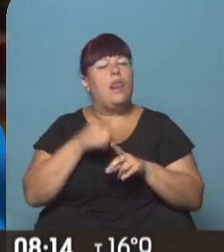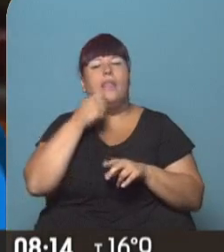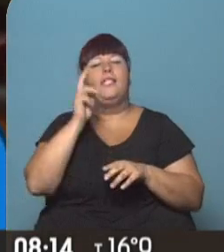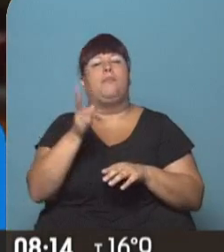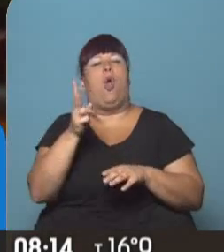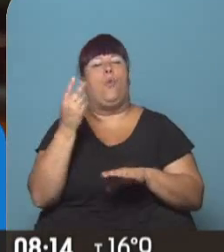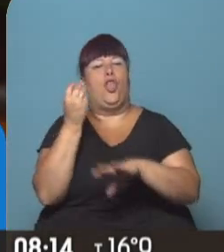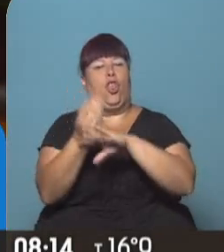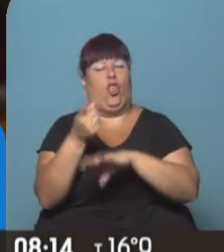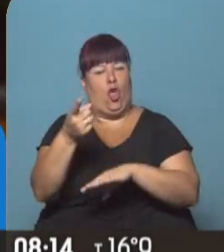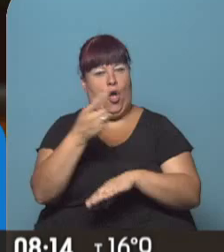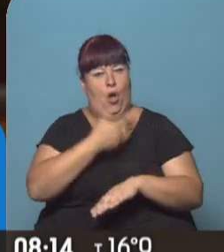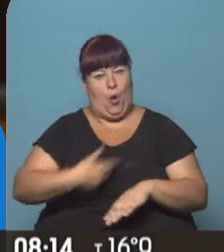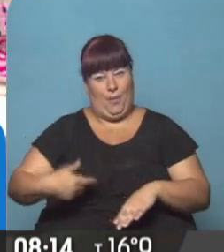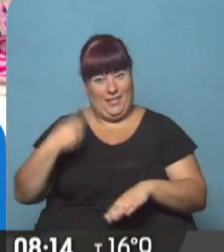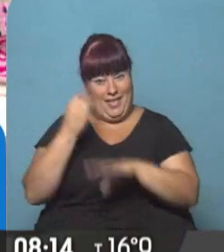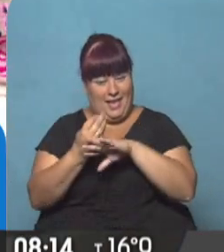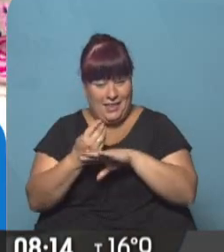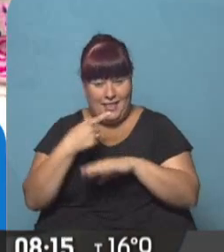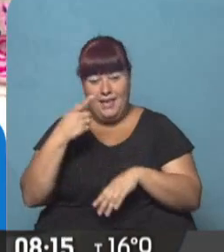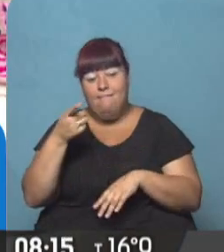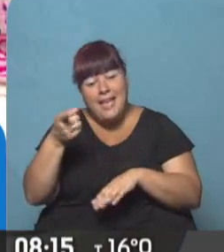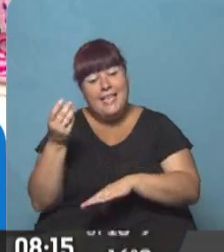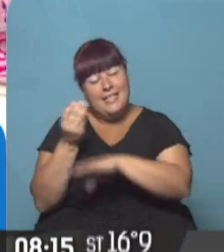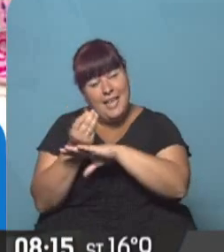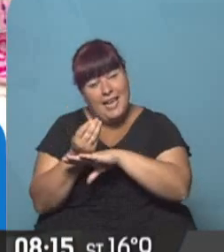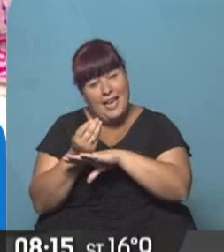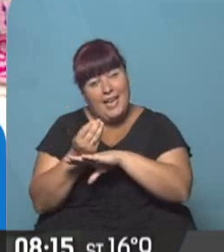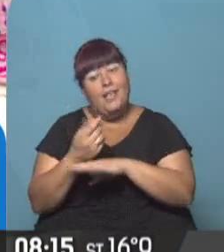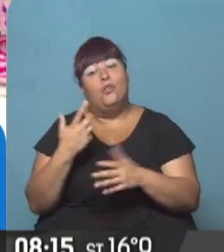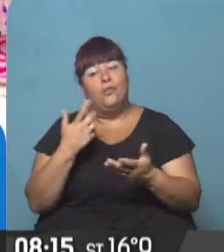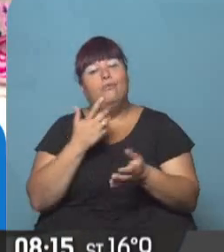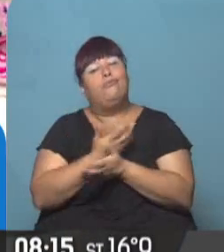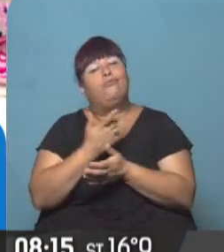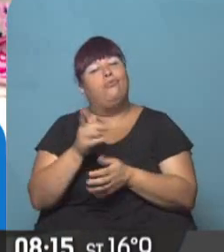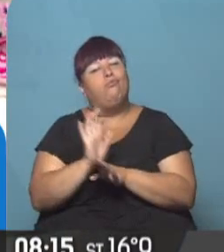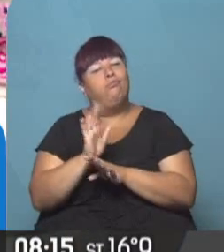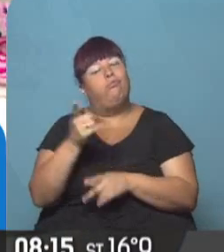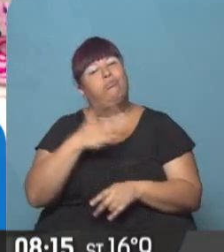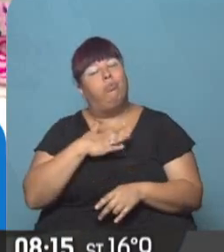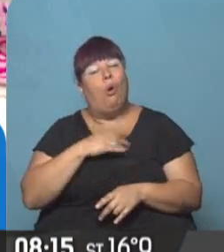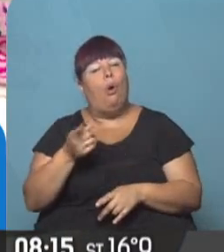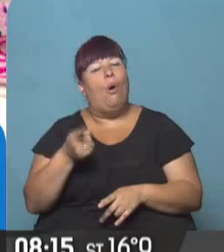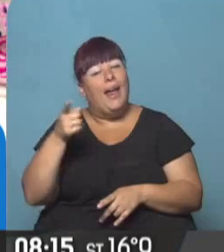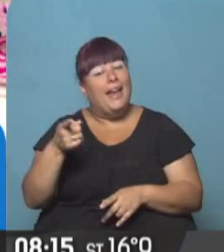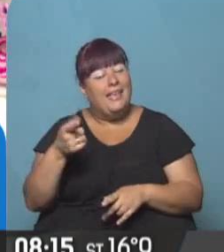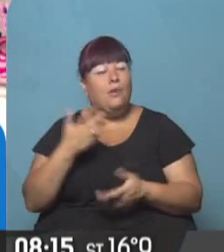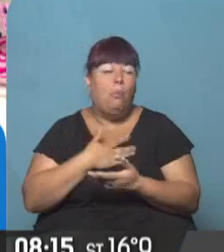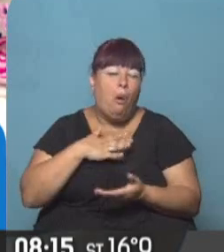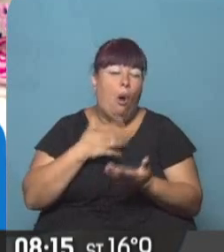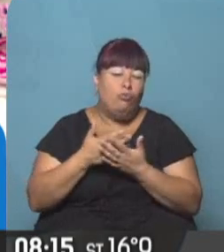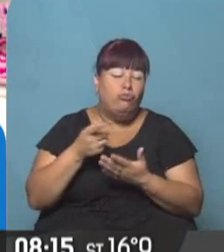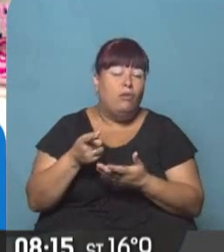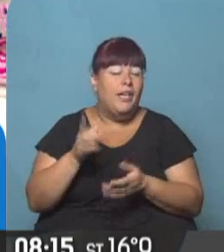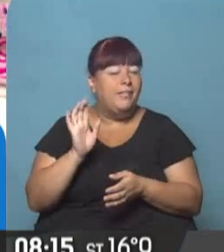proscripción judicial hacia un candidato, ese candidato termina siendo victimizado, y esa victimización